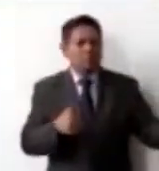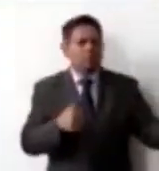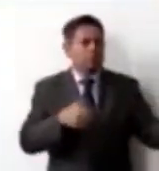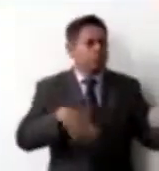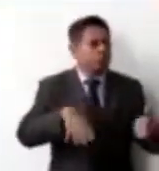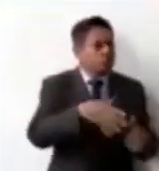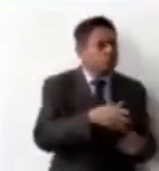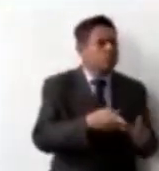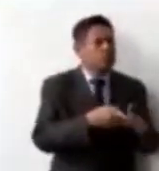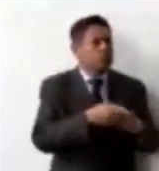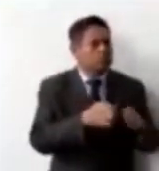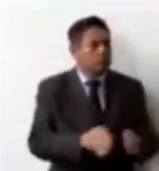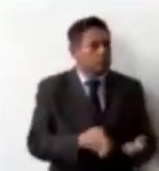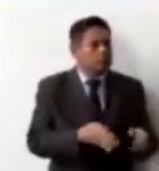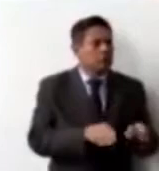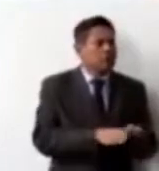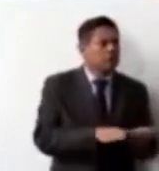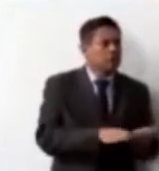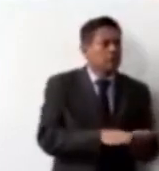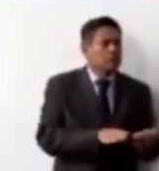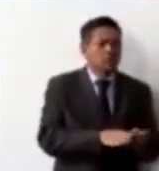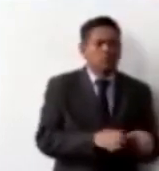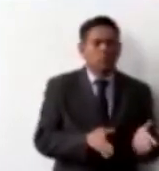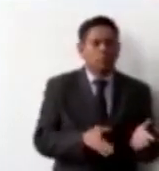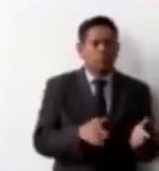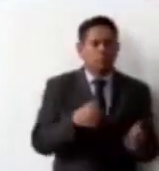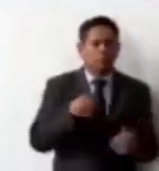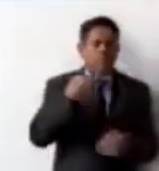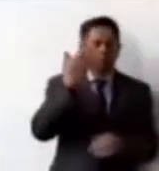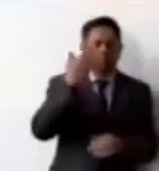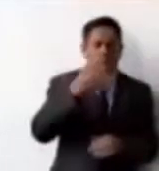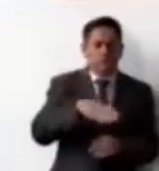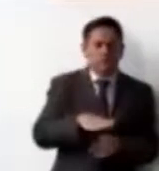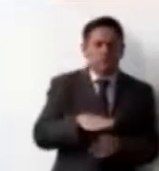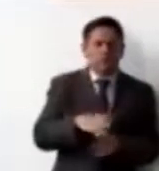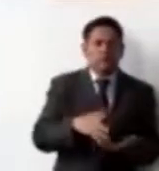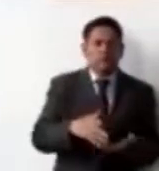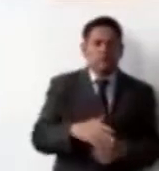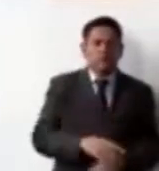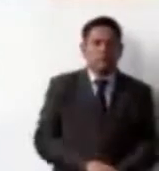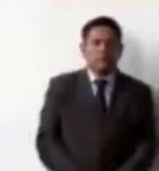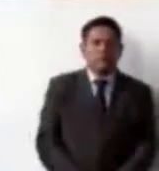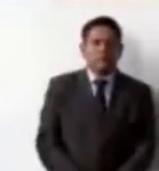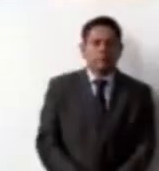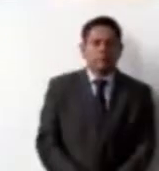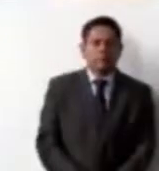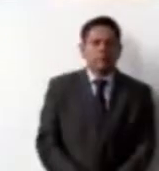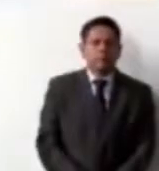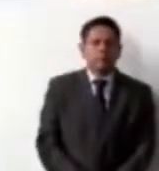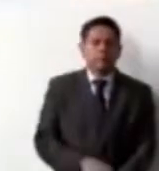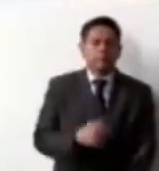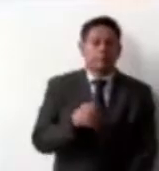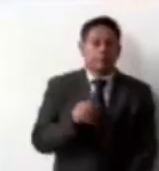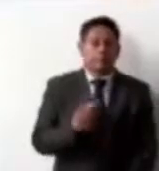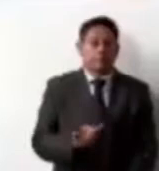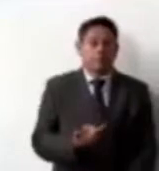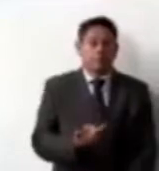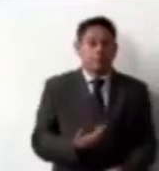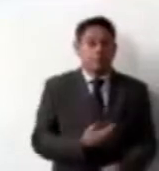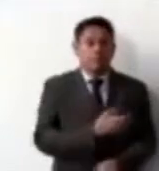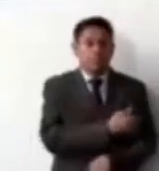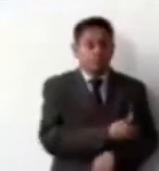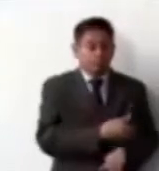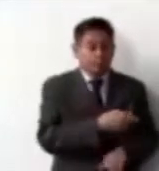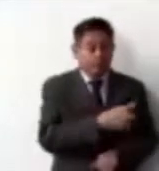pedirá perdón a todas las víctimas de la violencia. Sé muy bien lo que significa el amor de